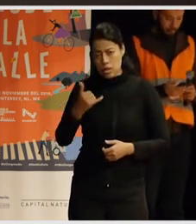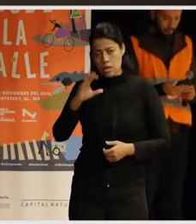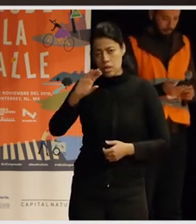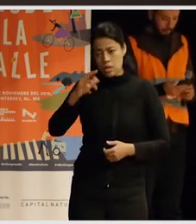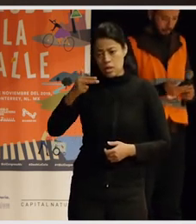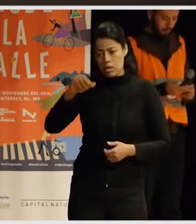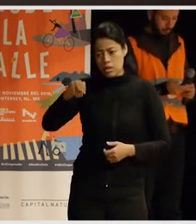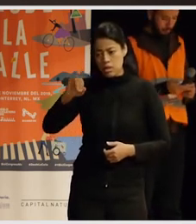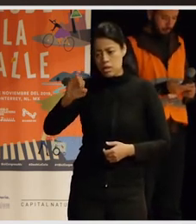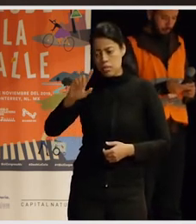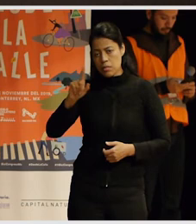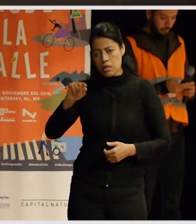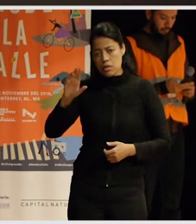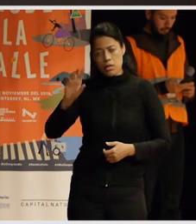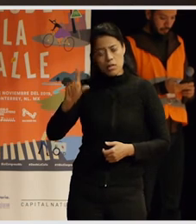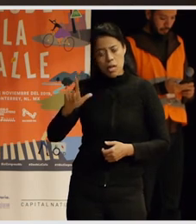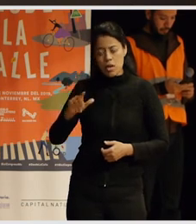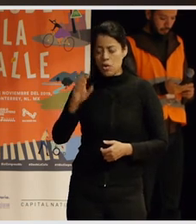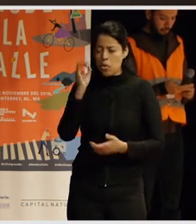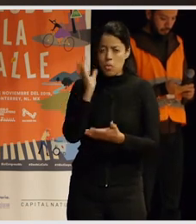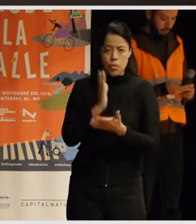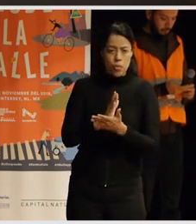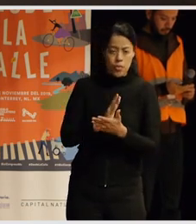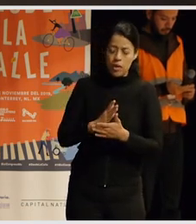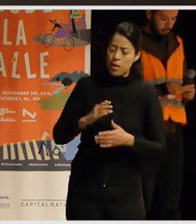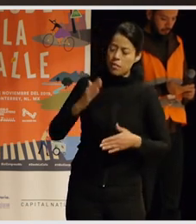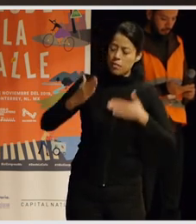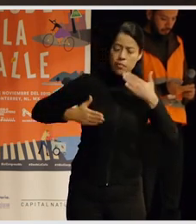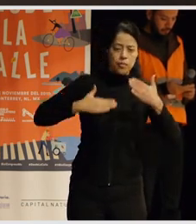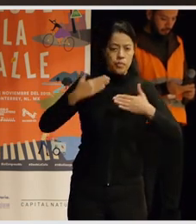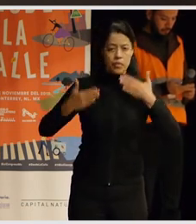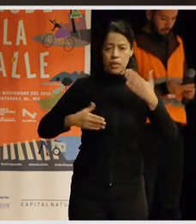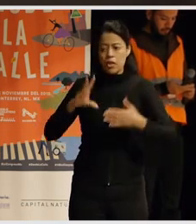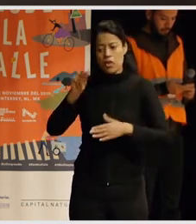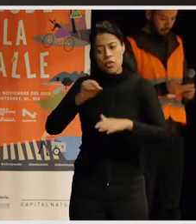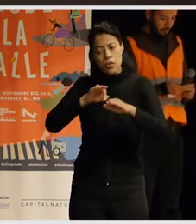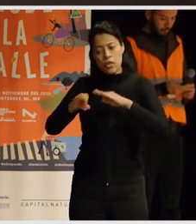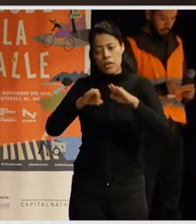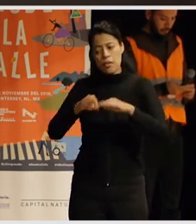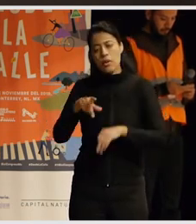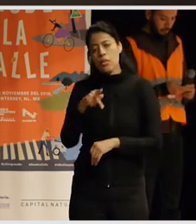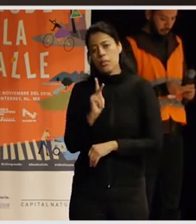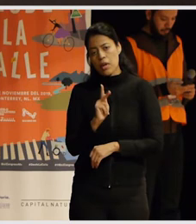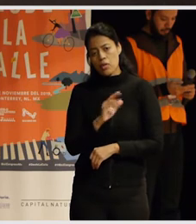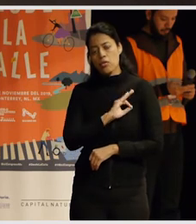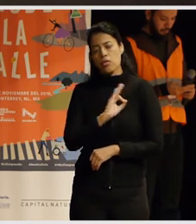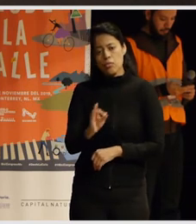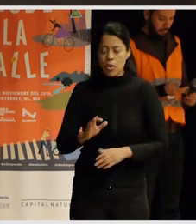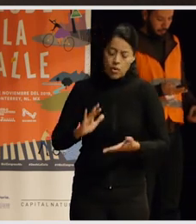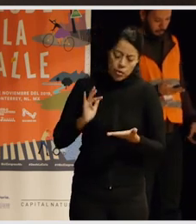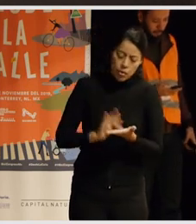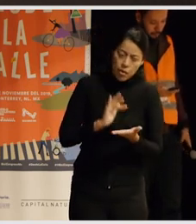recreativa no no no este no de uso de para trabajo pero éste sí podría contribuir